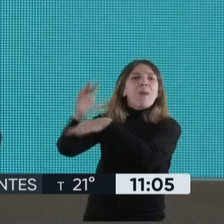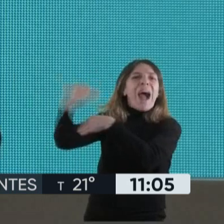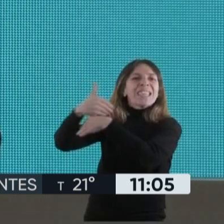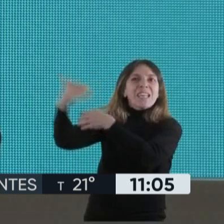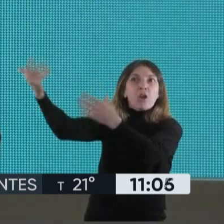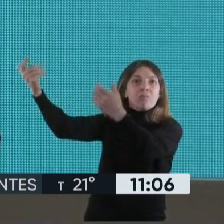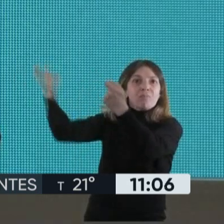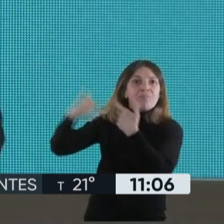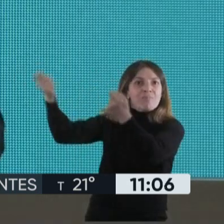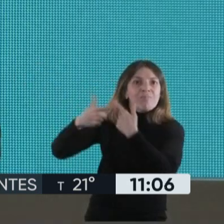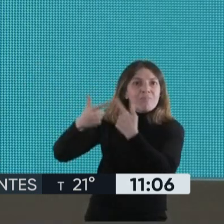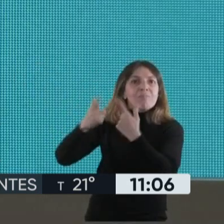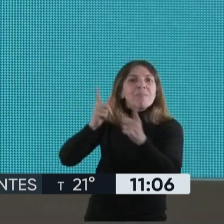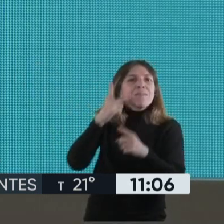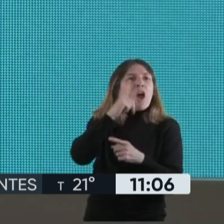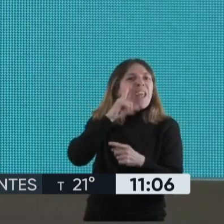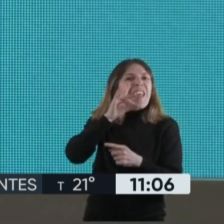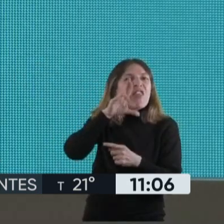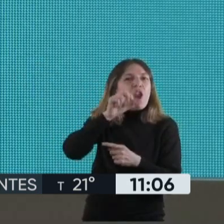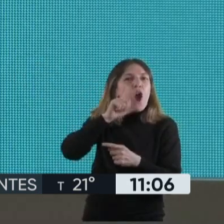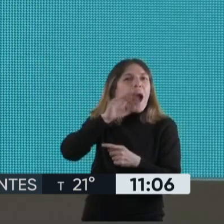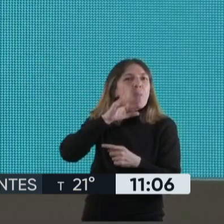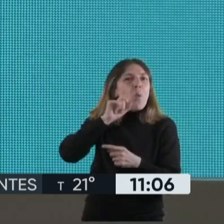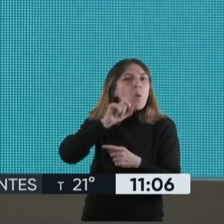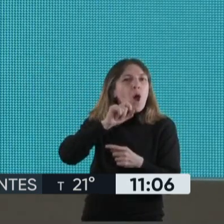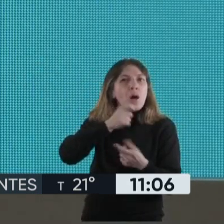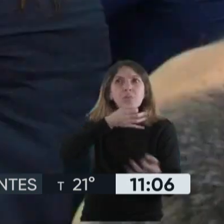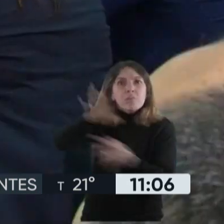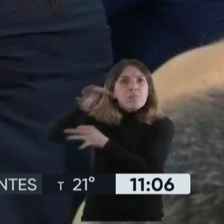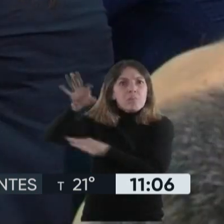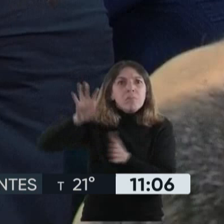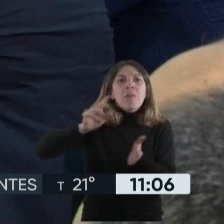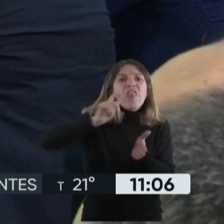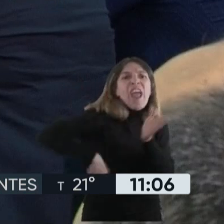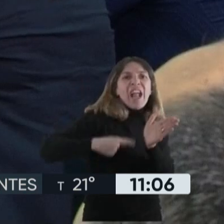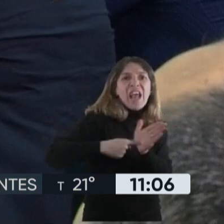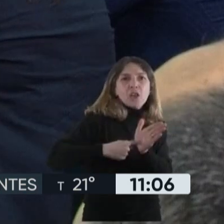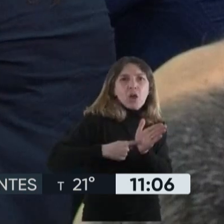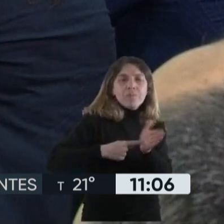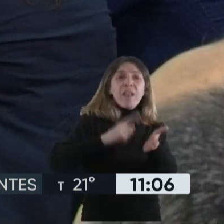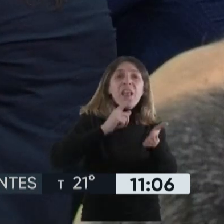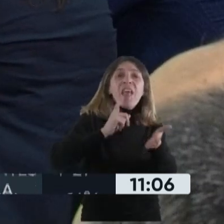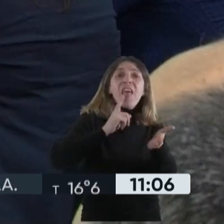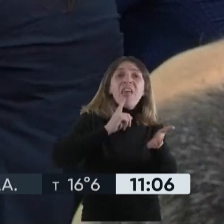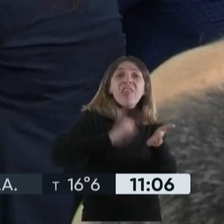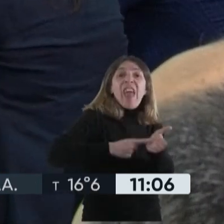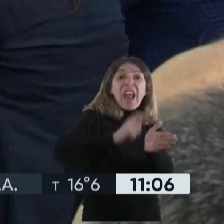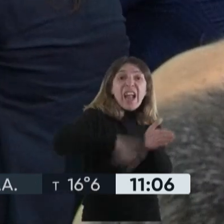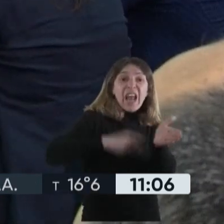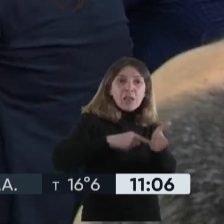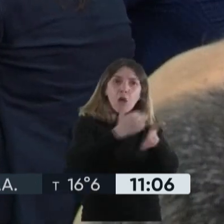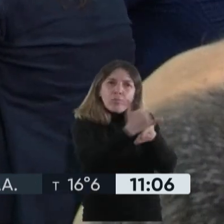de hidrocarburos, que se cristalizará con un decreto presidencial. Lo que este decreto hace es apuntar a